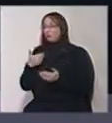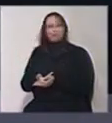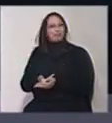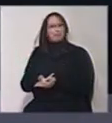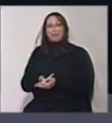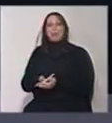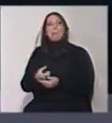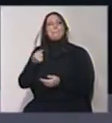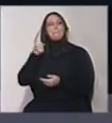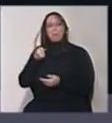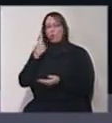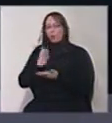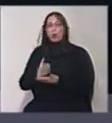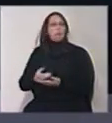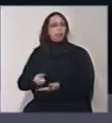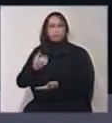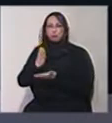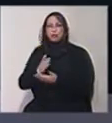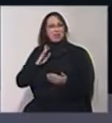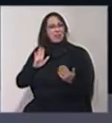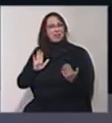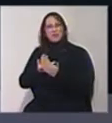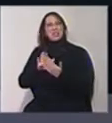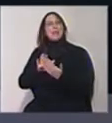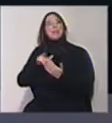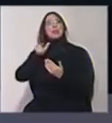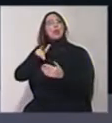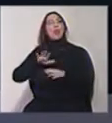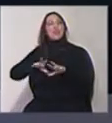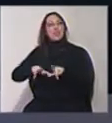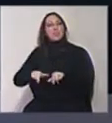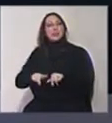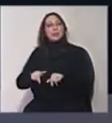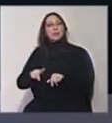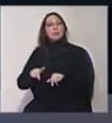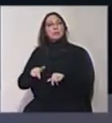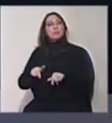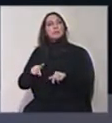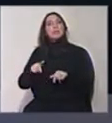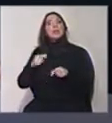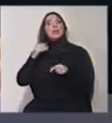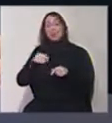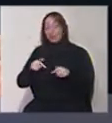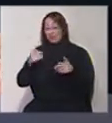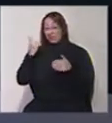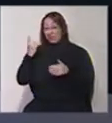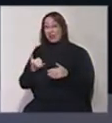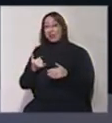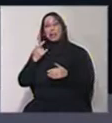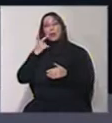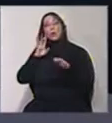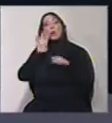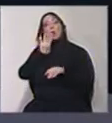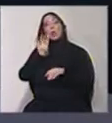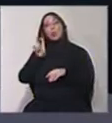Mano dura, más mano dura, enfrentamiento a la delincuencia, y en realidad tenemos una tasa de